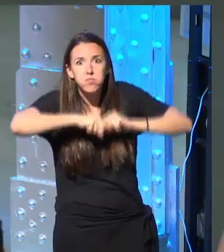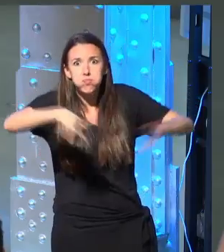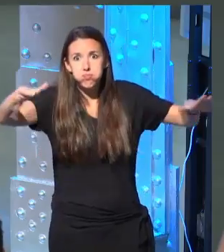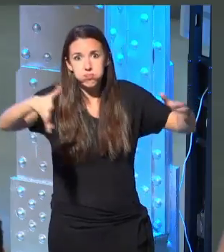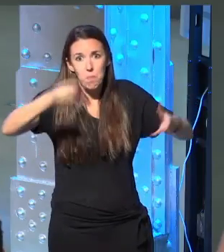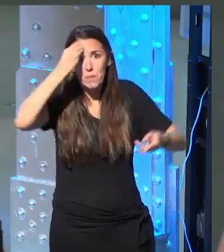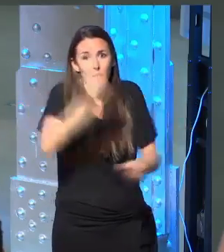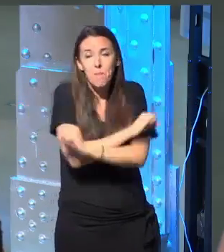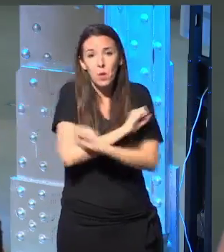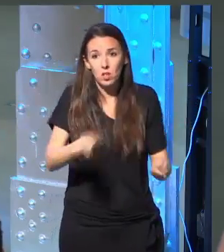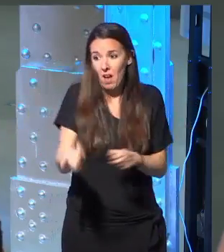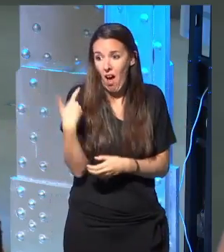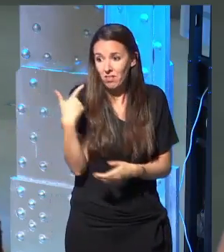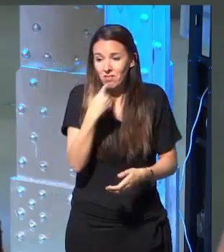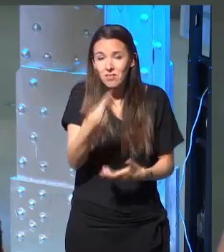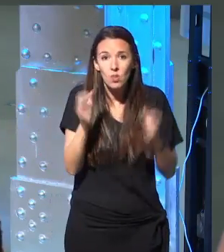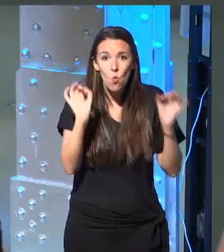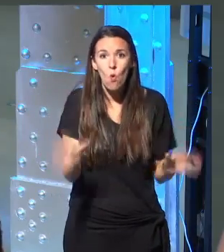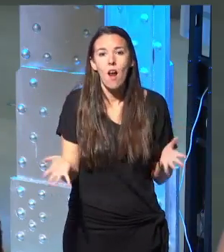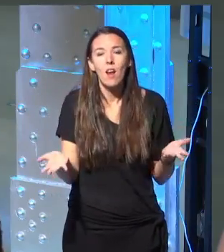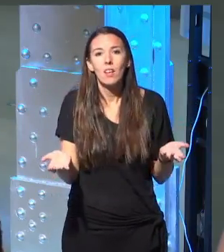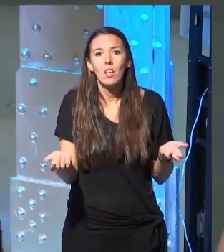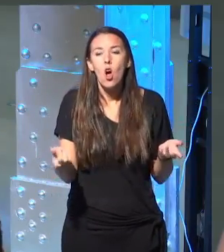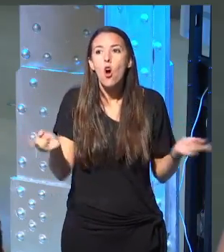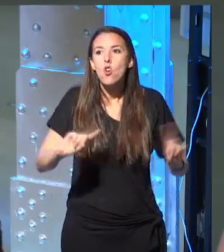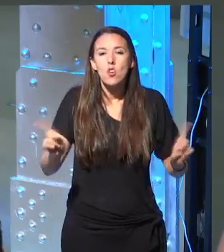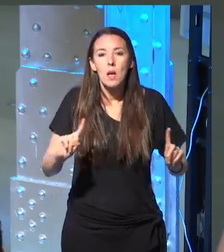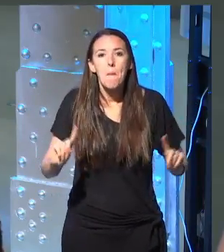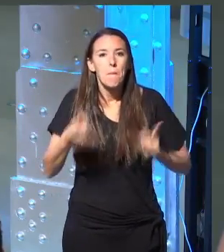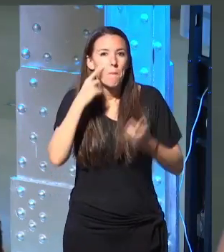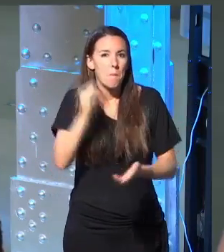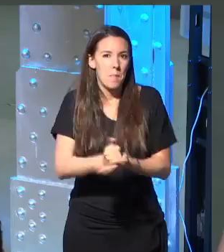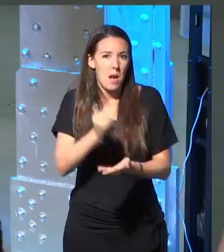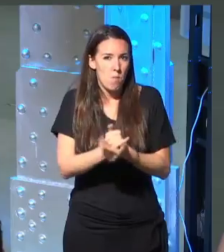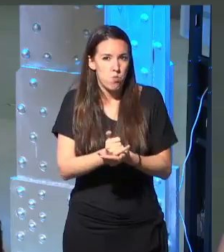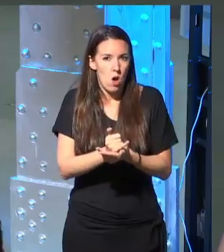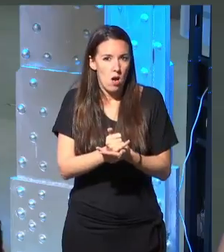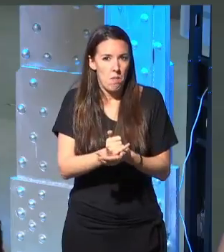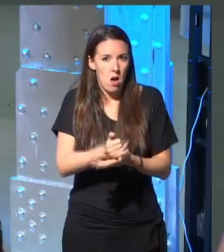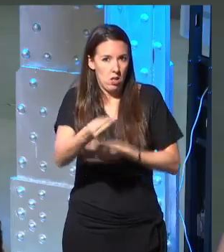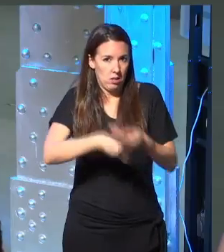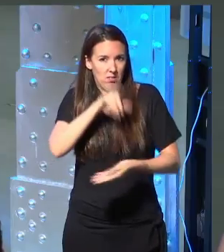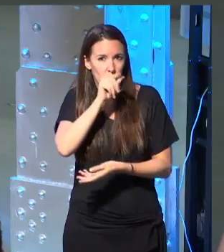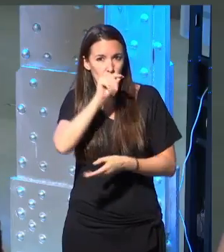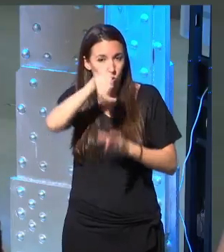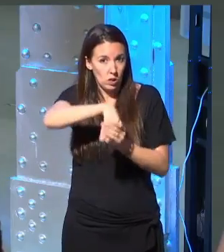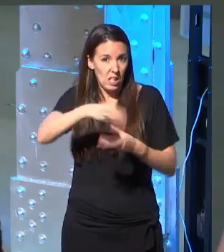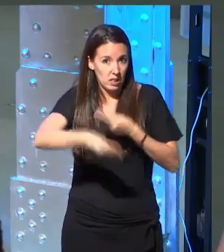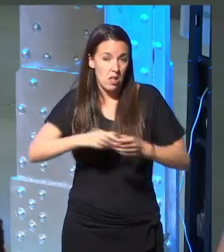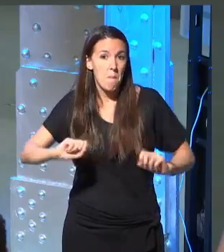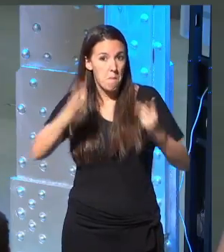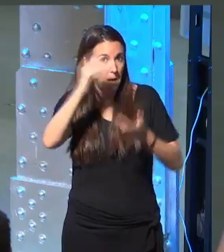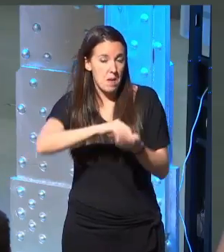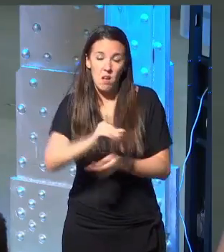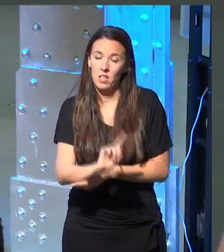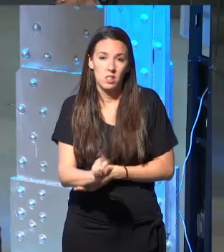esta repercusión tan grande. Lo decíamos antes, ¿no? No es el primer experimento narrativo que se hace en Twitter,